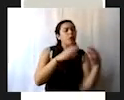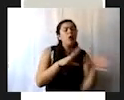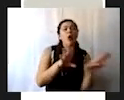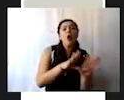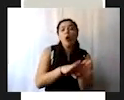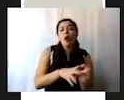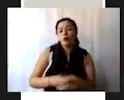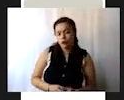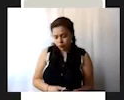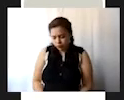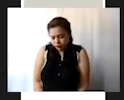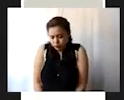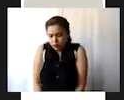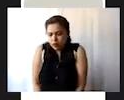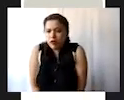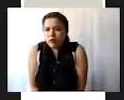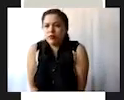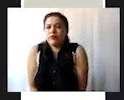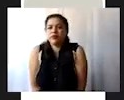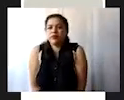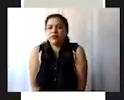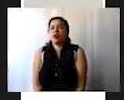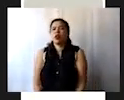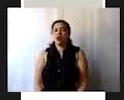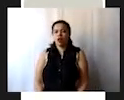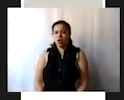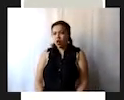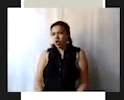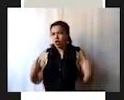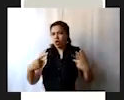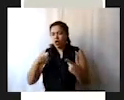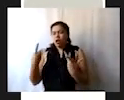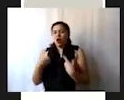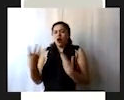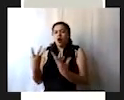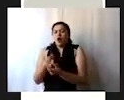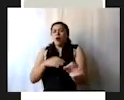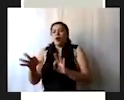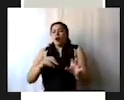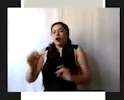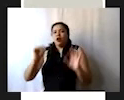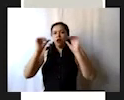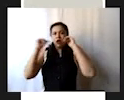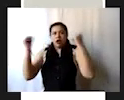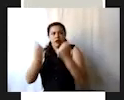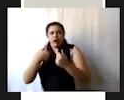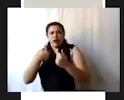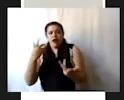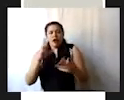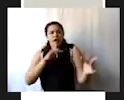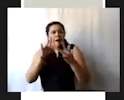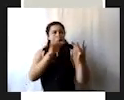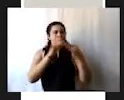hago, a las propias personas con las que trabajo o aquellas otras organizaciones con las que construyo red